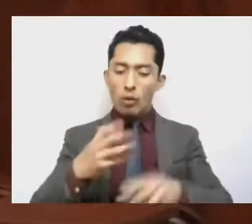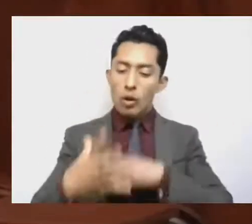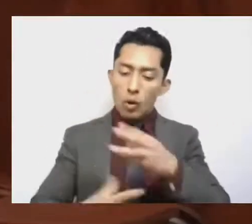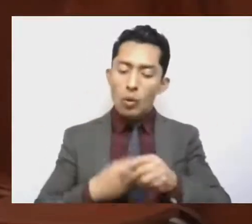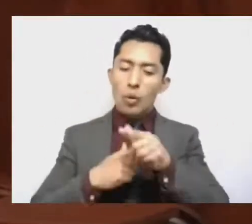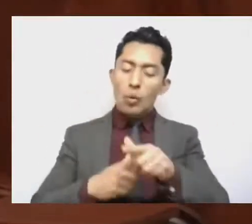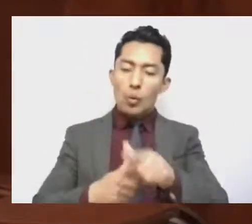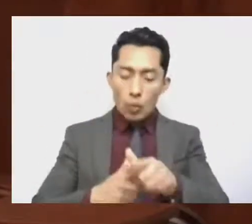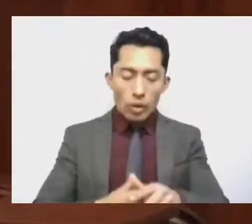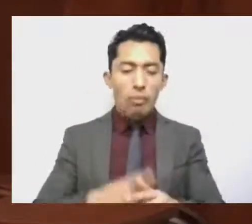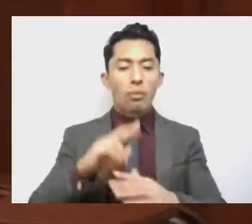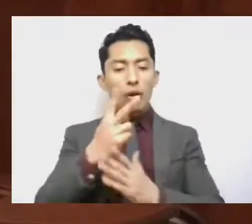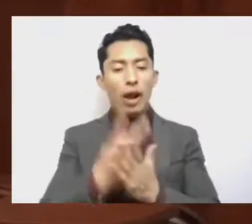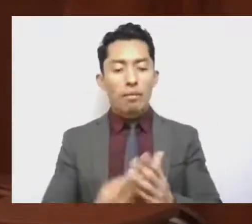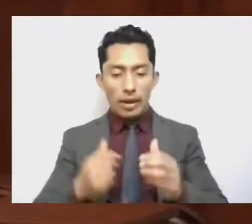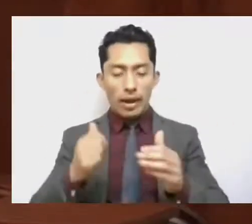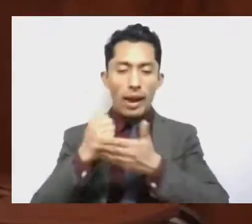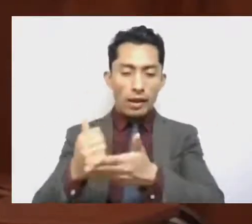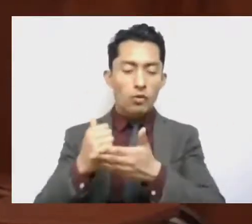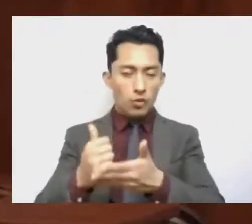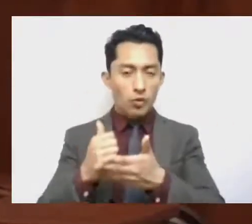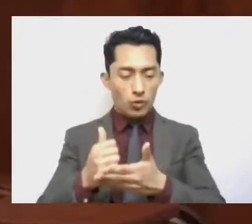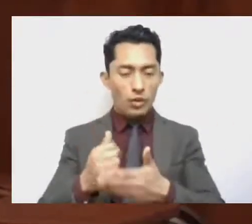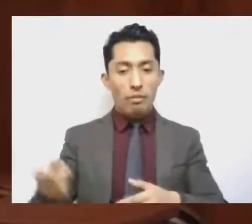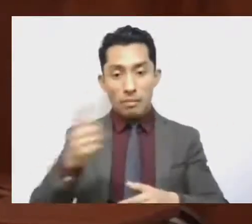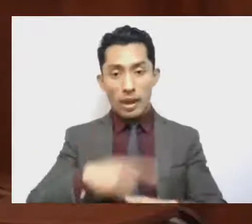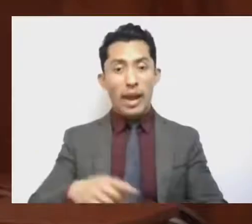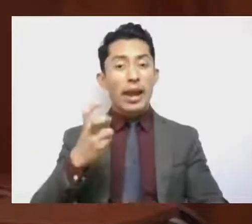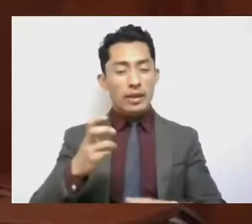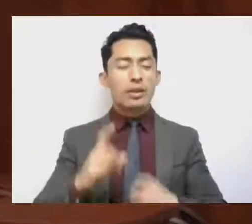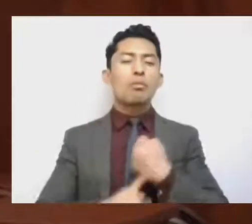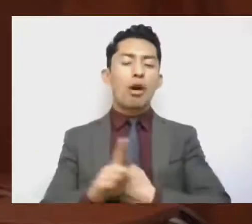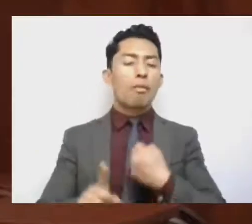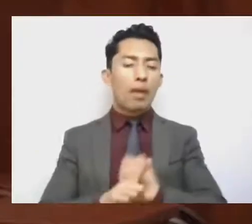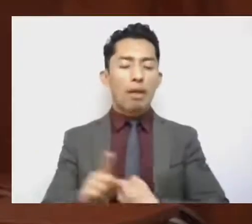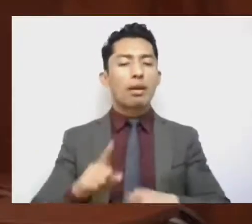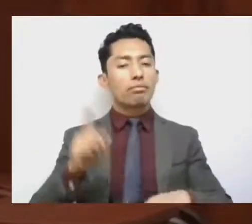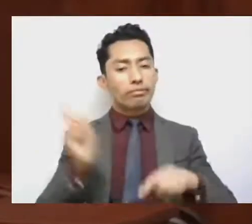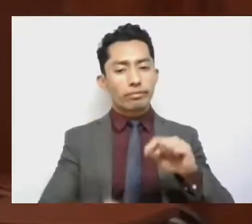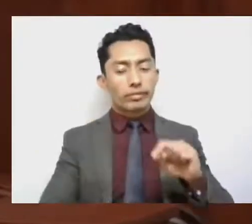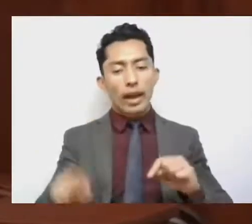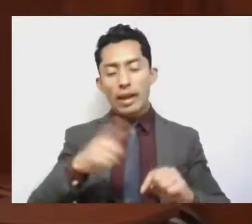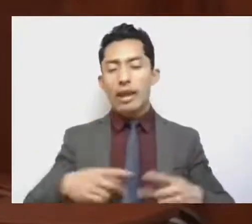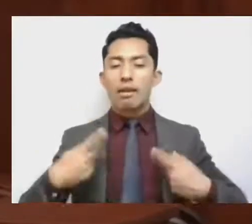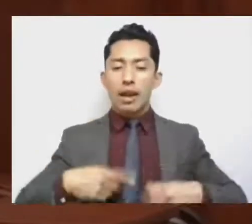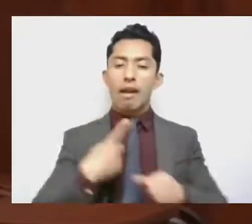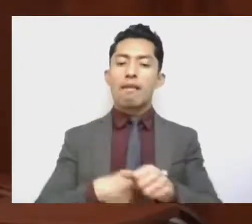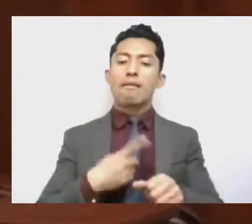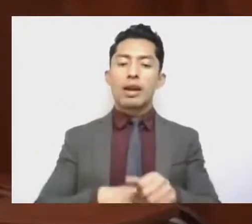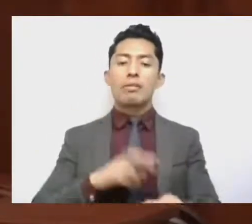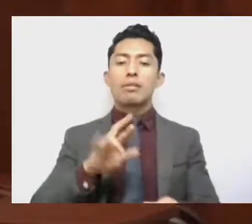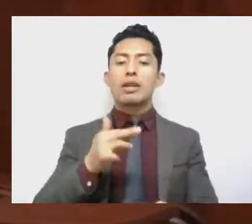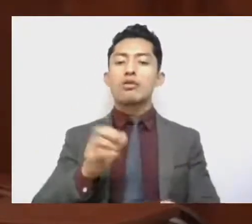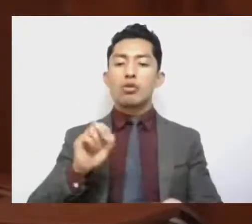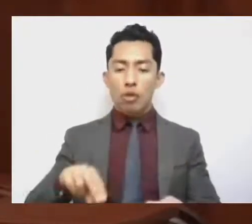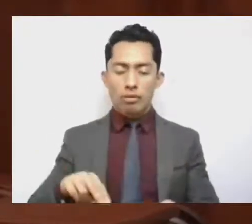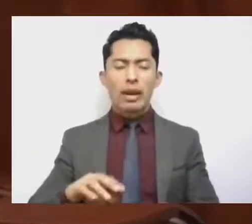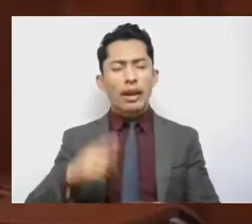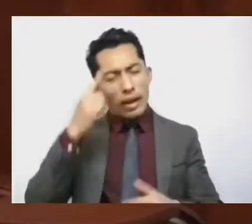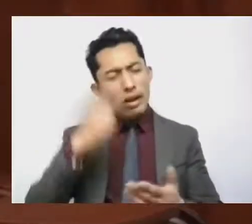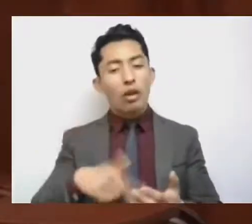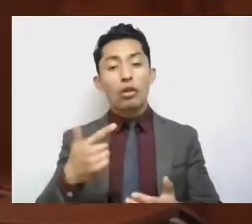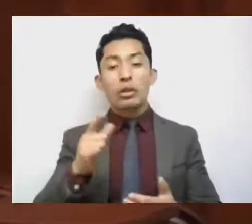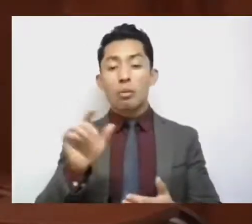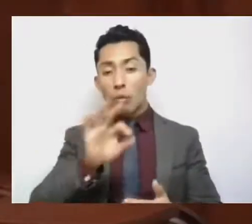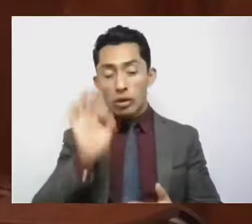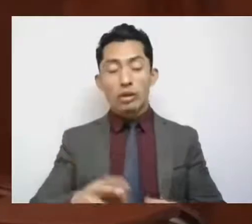un programa de atención que combata el problema de salud renal, Si tenemos en cuenta que el 12% de la